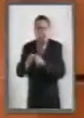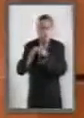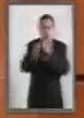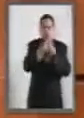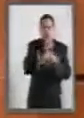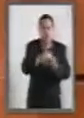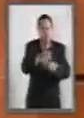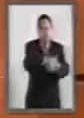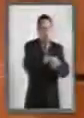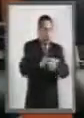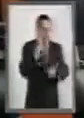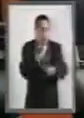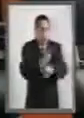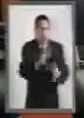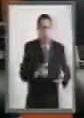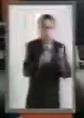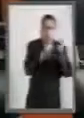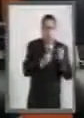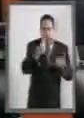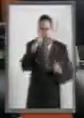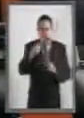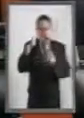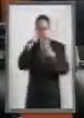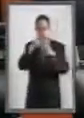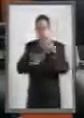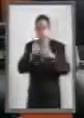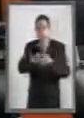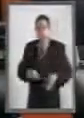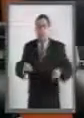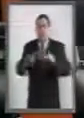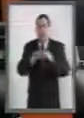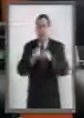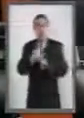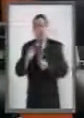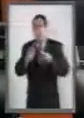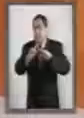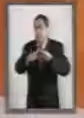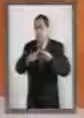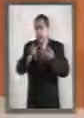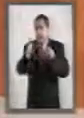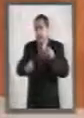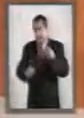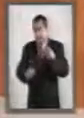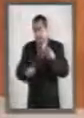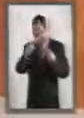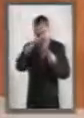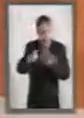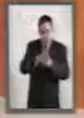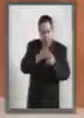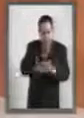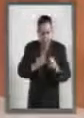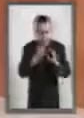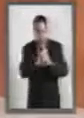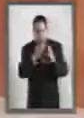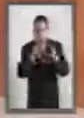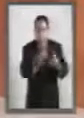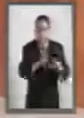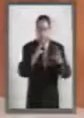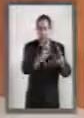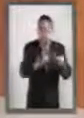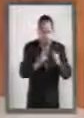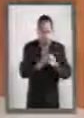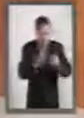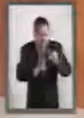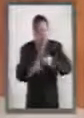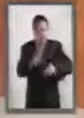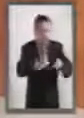una zona del país, con tres propósitos principalmente. El primero, que desde la capacitación y sobre todo desde el